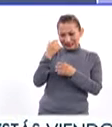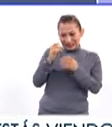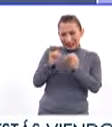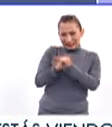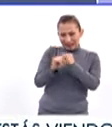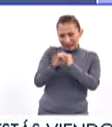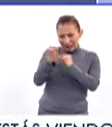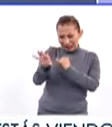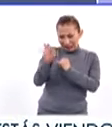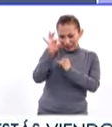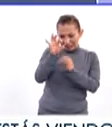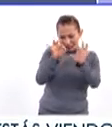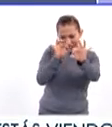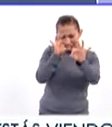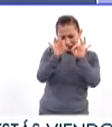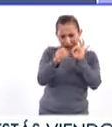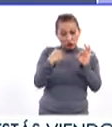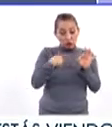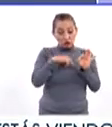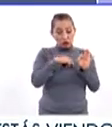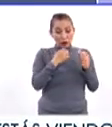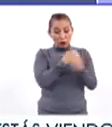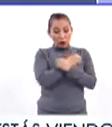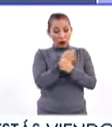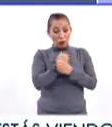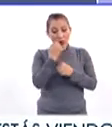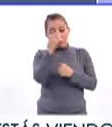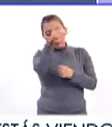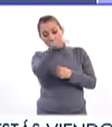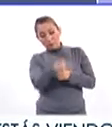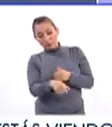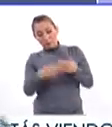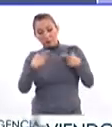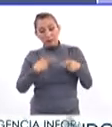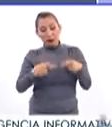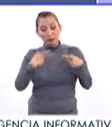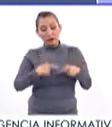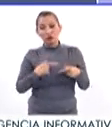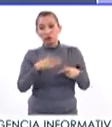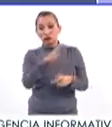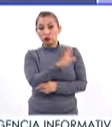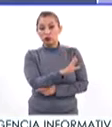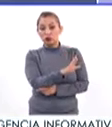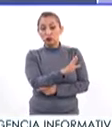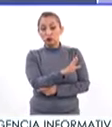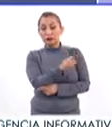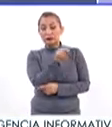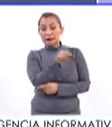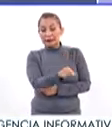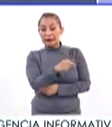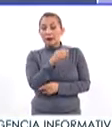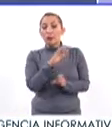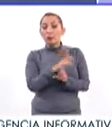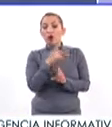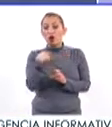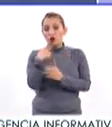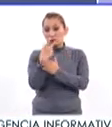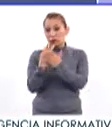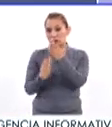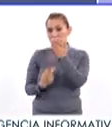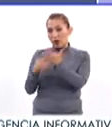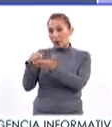de la educación, nosotros seguimos un perfil de sujeto, un perfil de ciudadano, y está enmarcado además por las